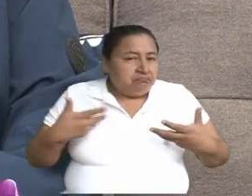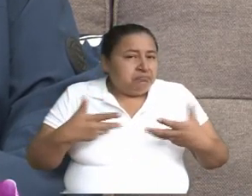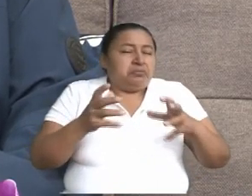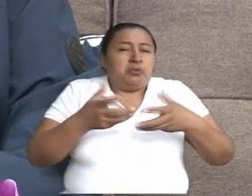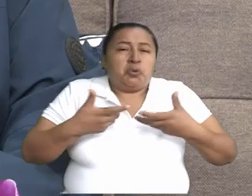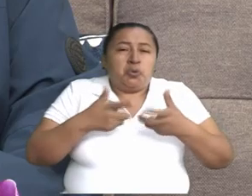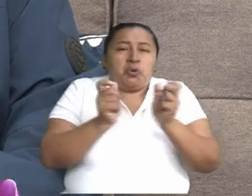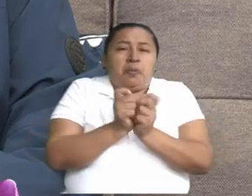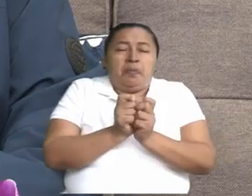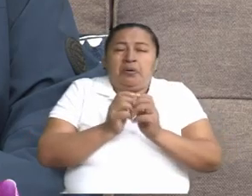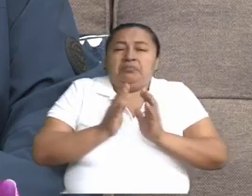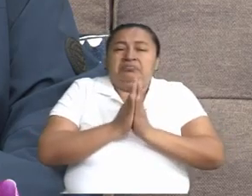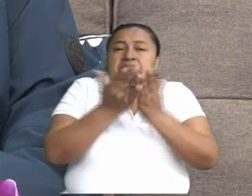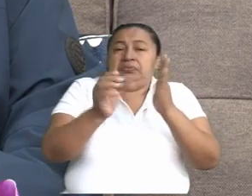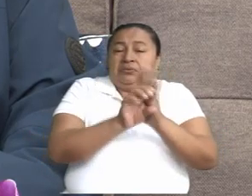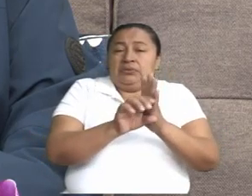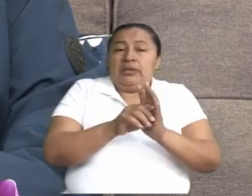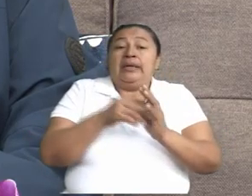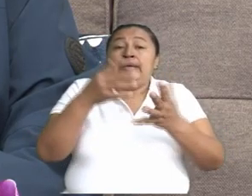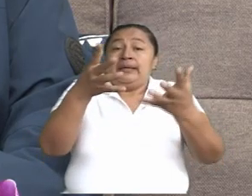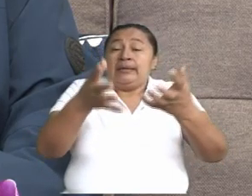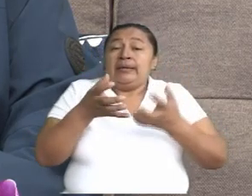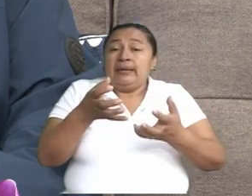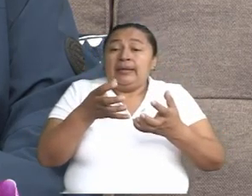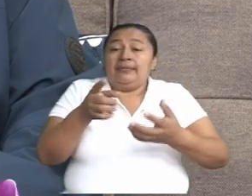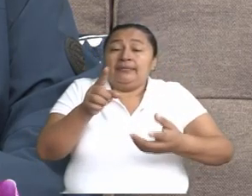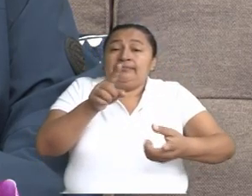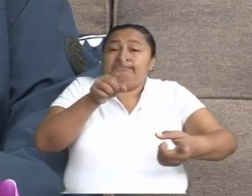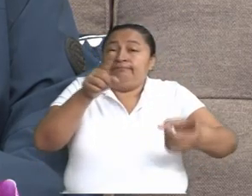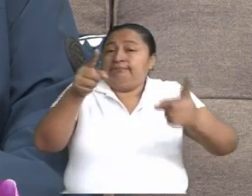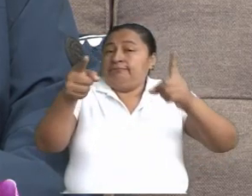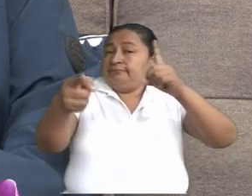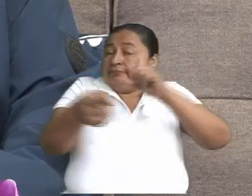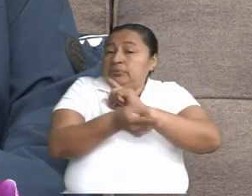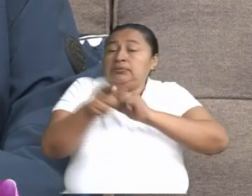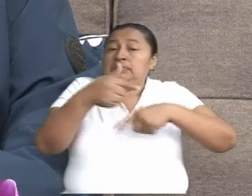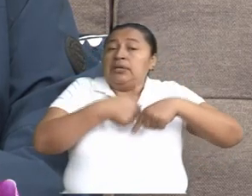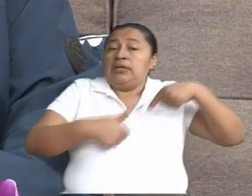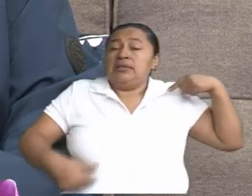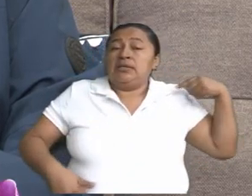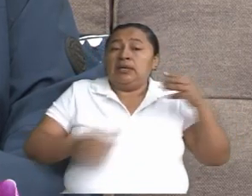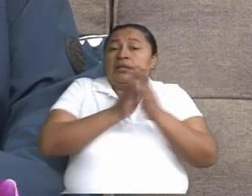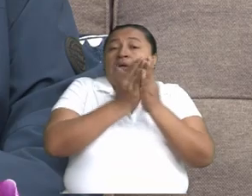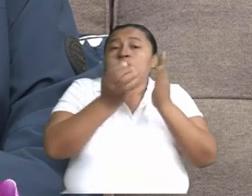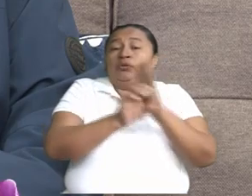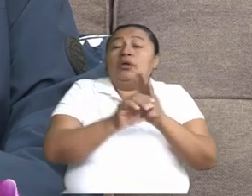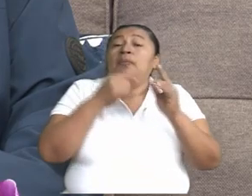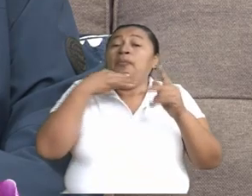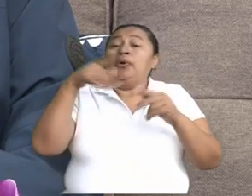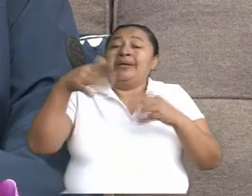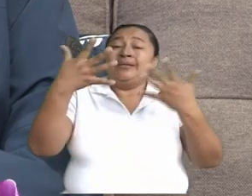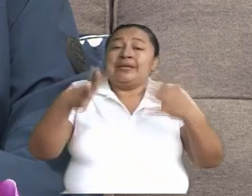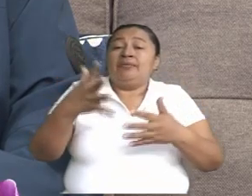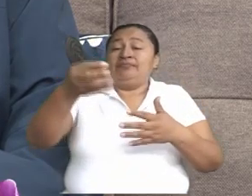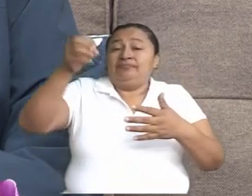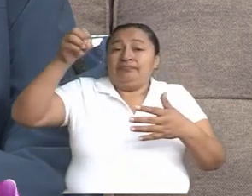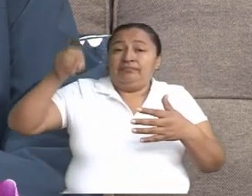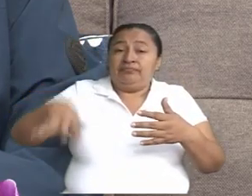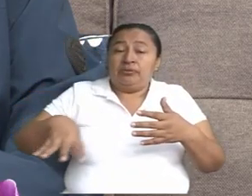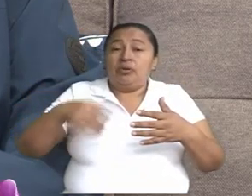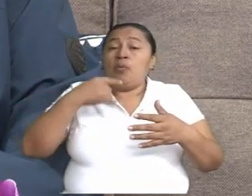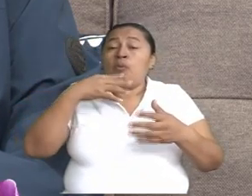era para sustituir al presidente constitucional que había sido destituido por un golpe